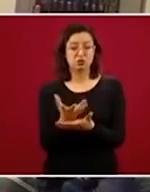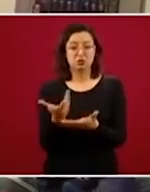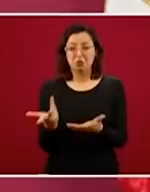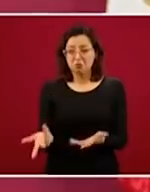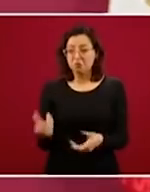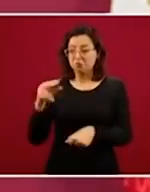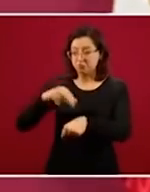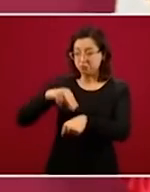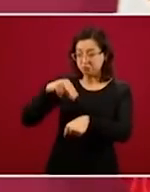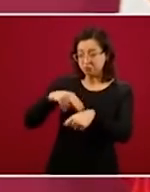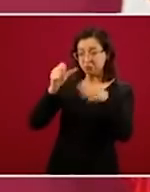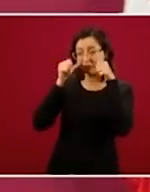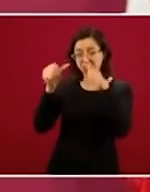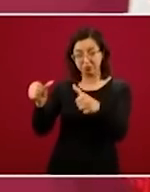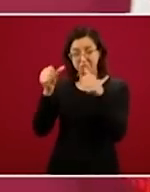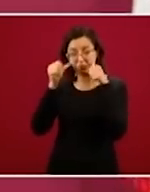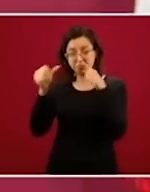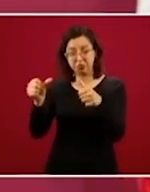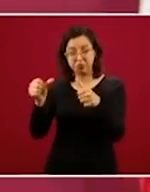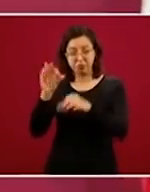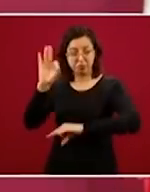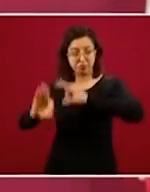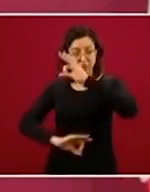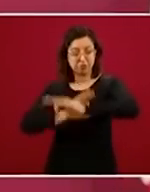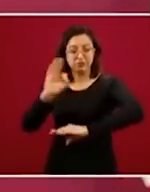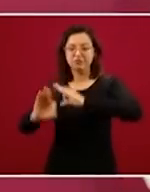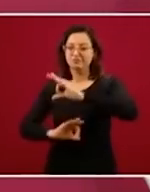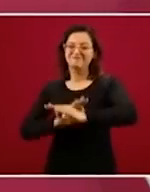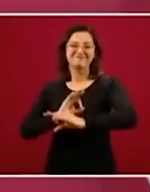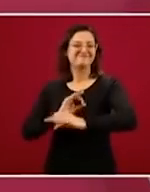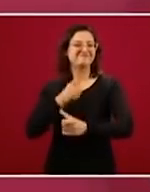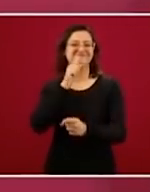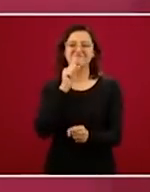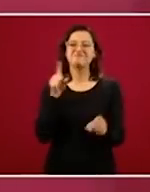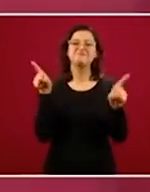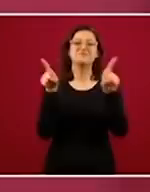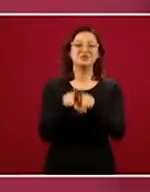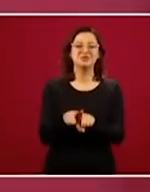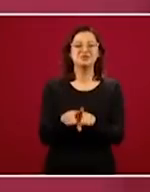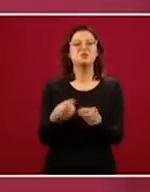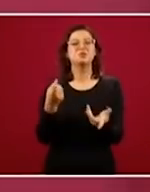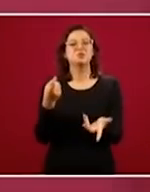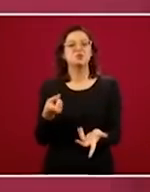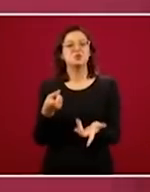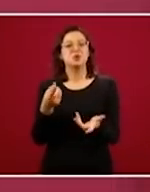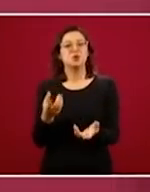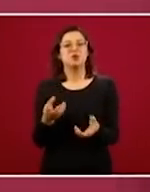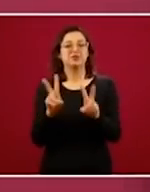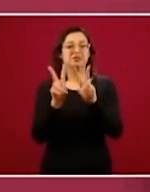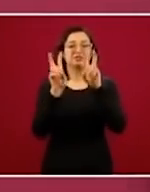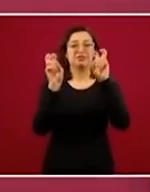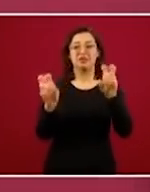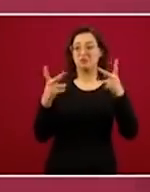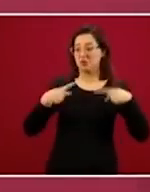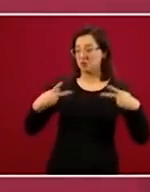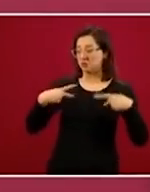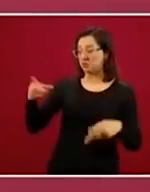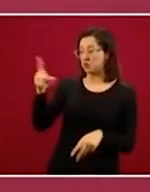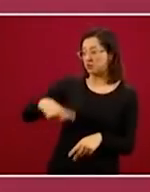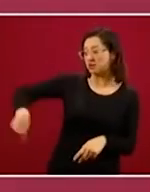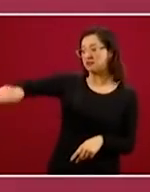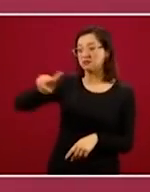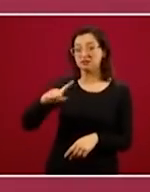médica es un asunto que tiene que ver con la capacidad económica de la gente